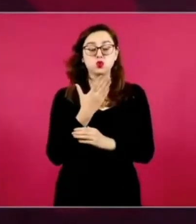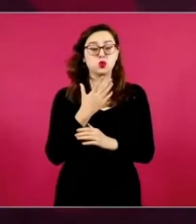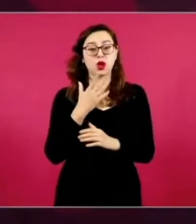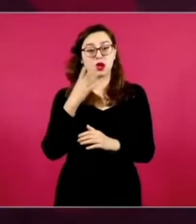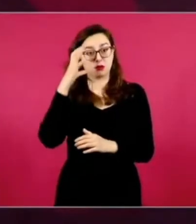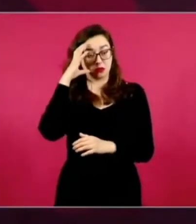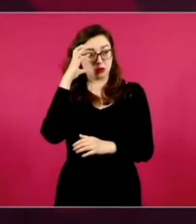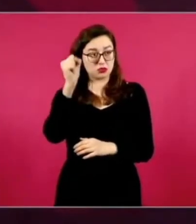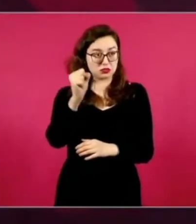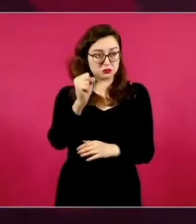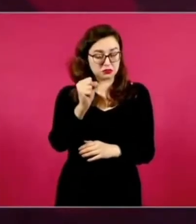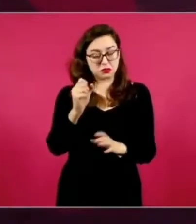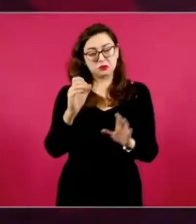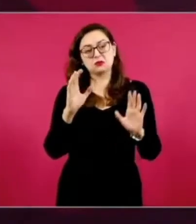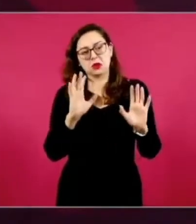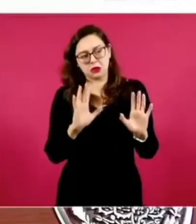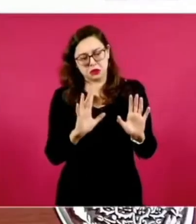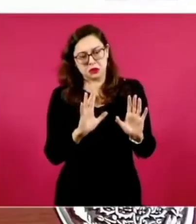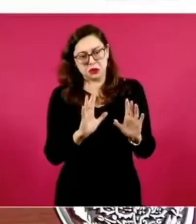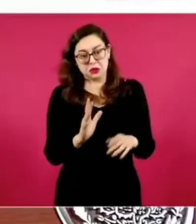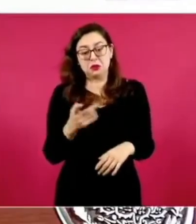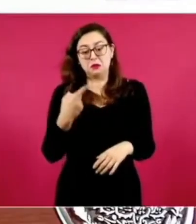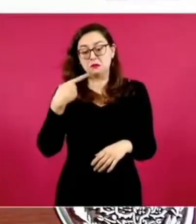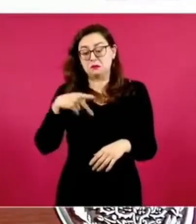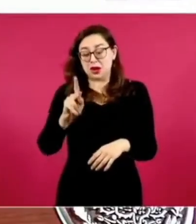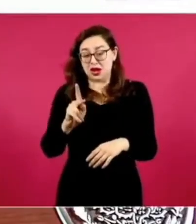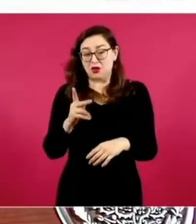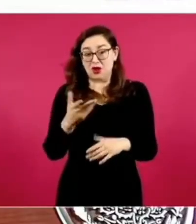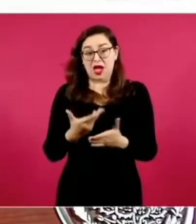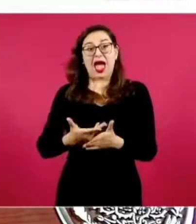desde mi concepción, lo fueron creando